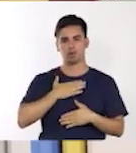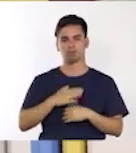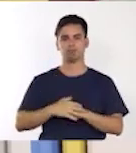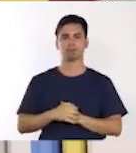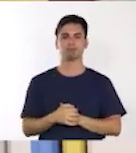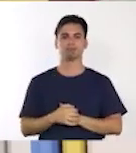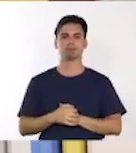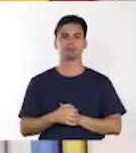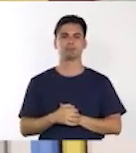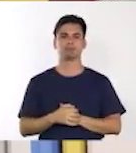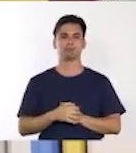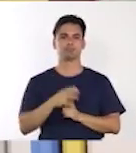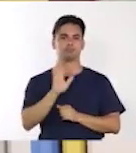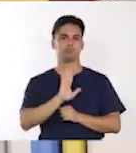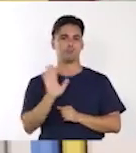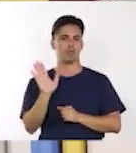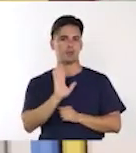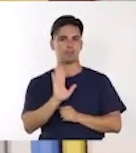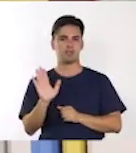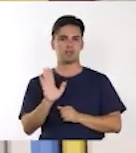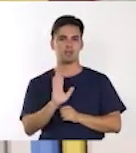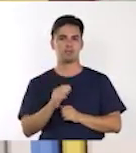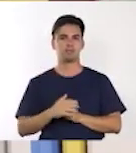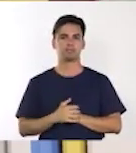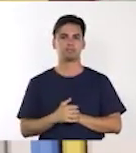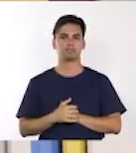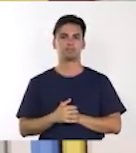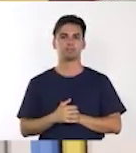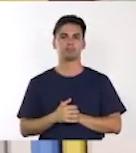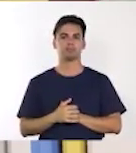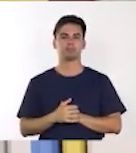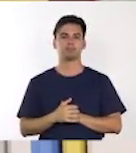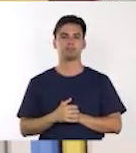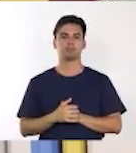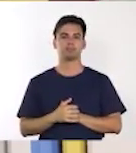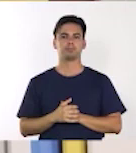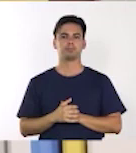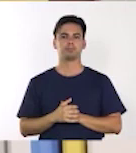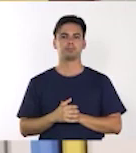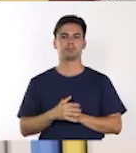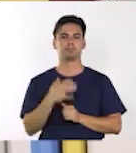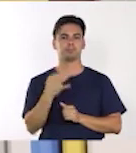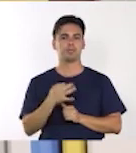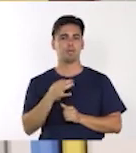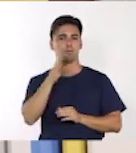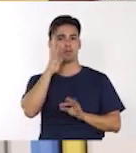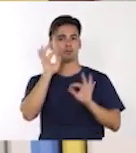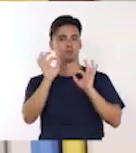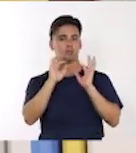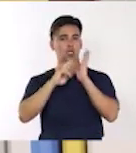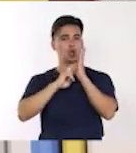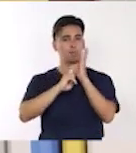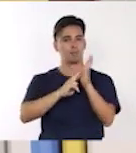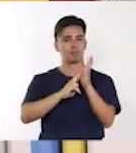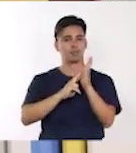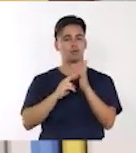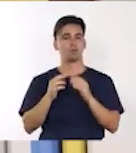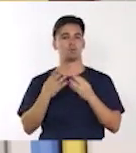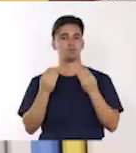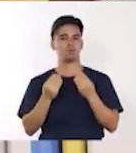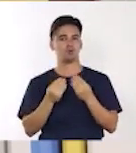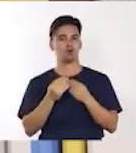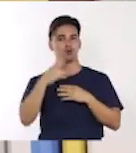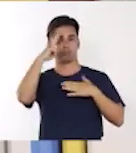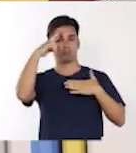Y ya me voy despidiendo. Y como siempre les digo, cuídense